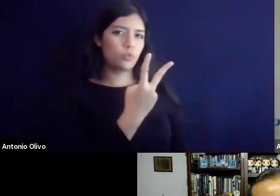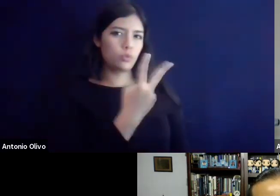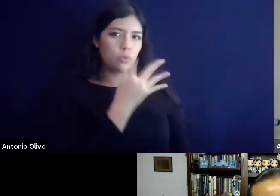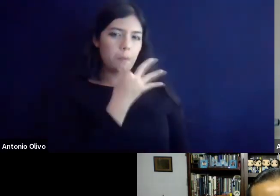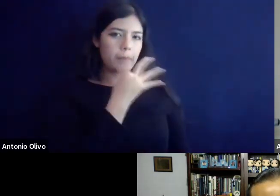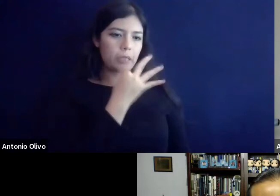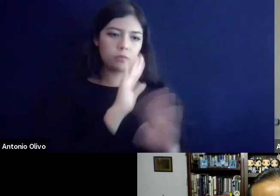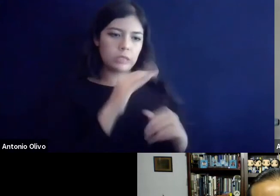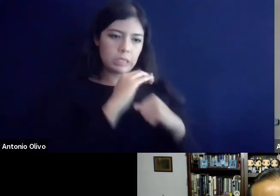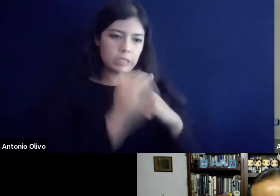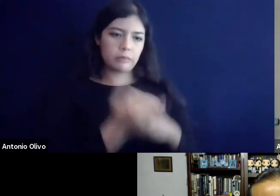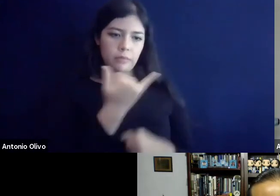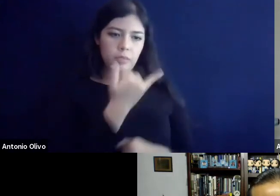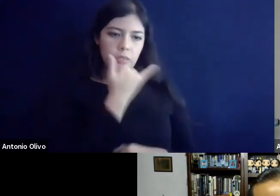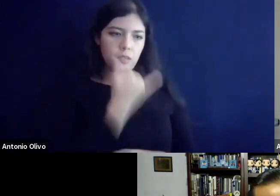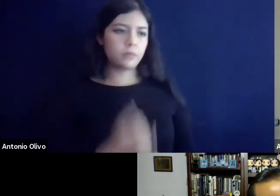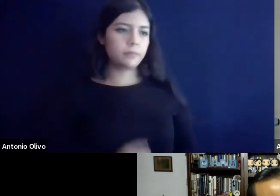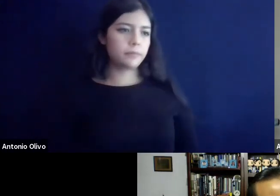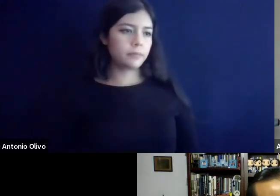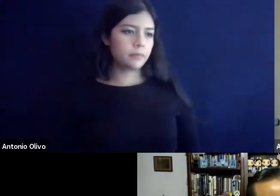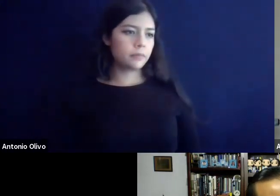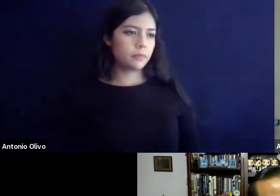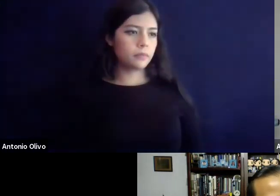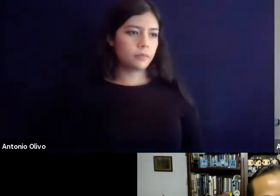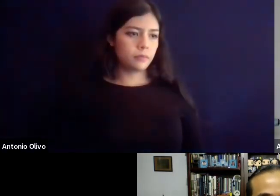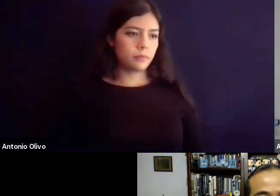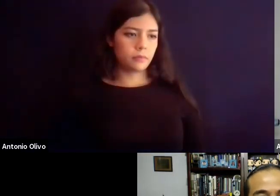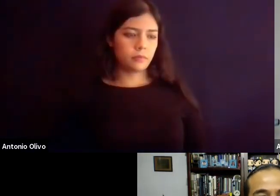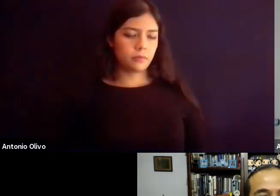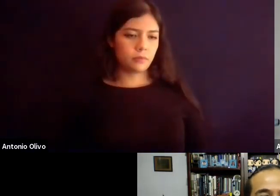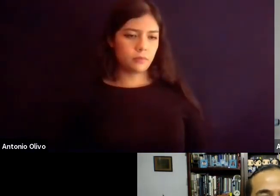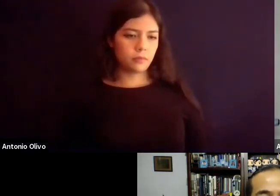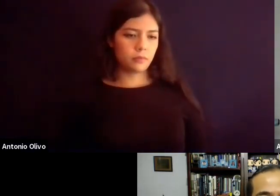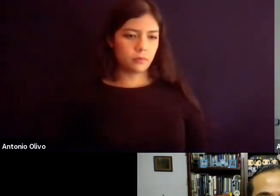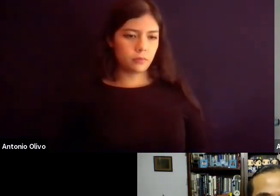demás, para... Sí. Sí, por favor. Y bueno, al final de cuentas,